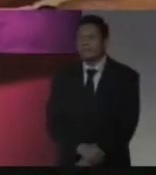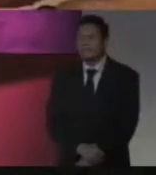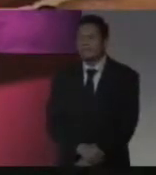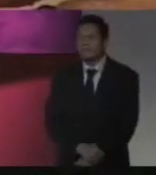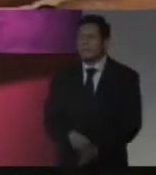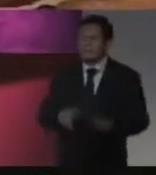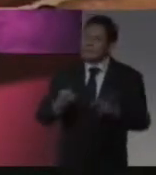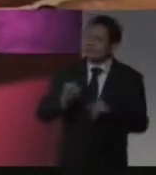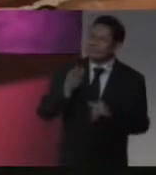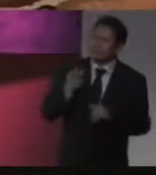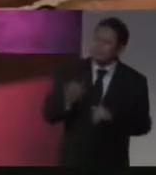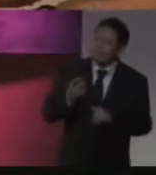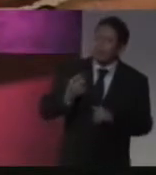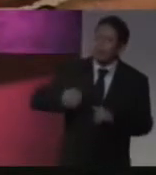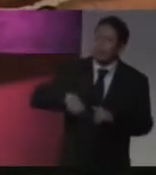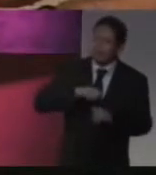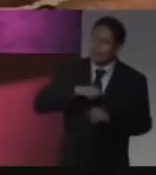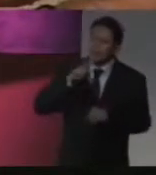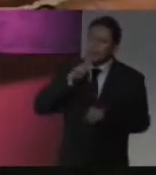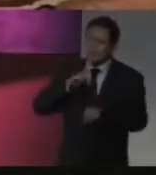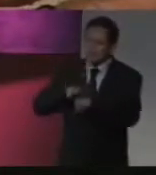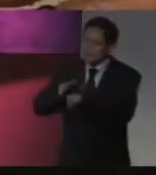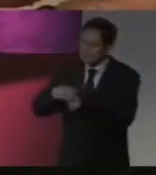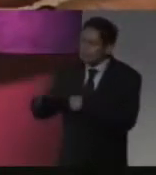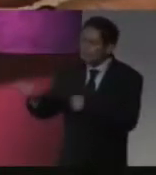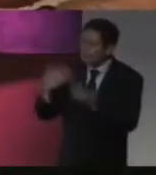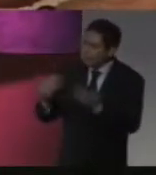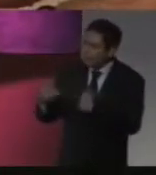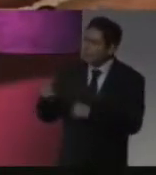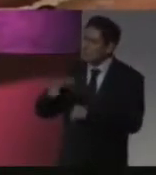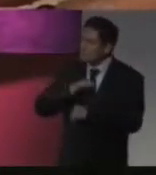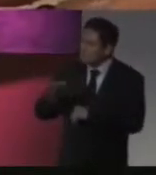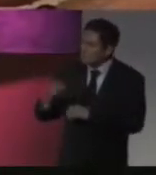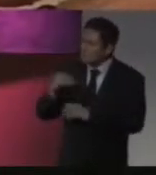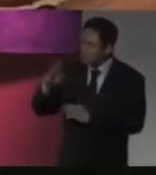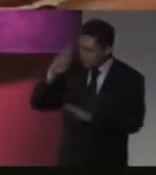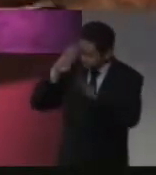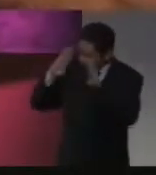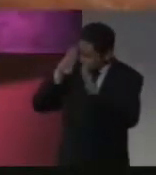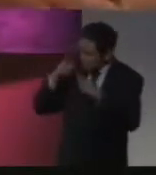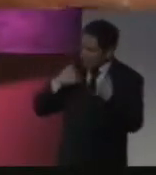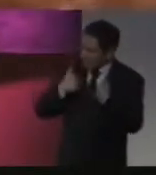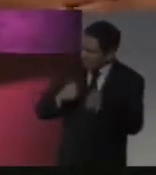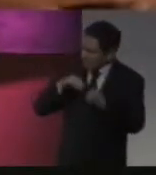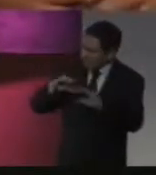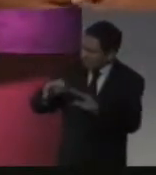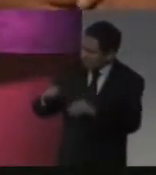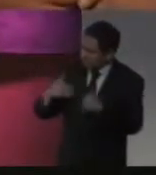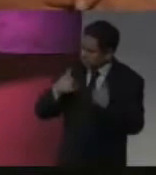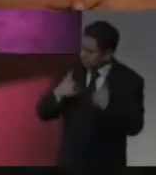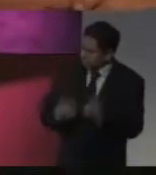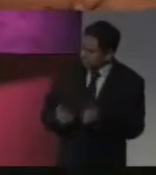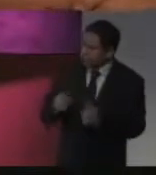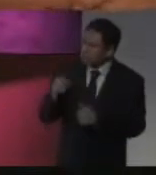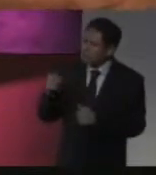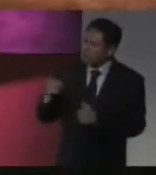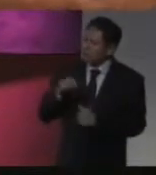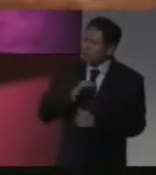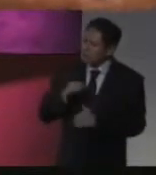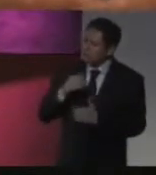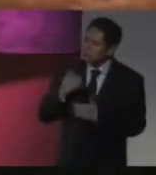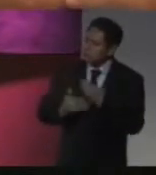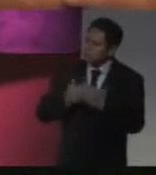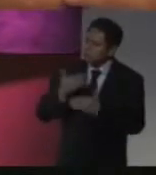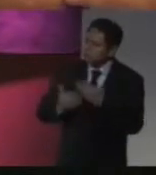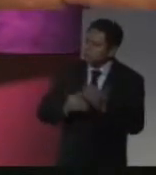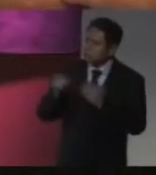abrir espacio a las mujeres para participar en sus procesos nos permitió reflexionar con ellas los